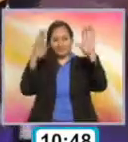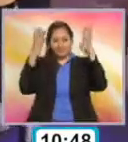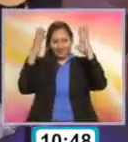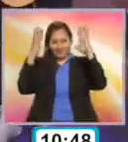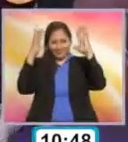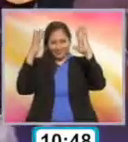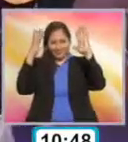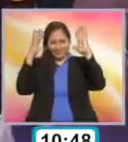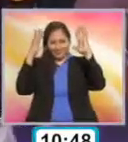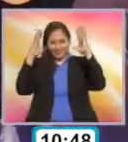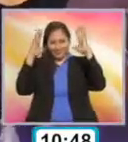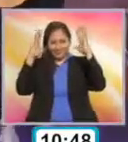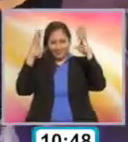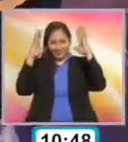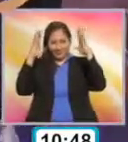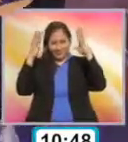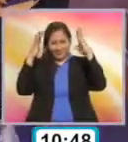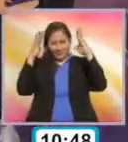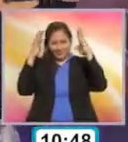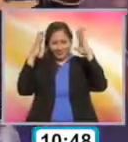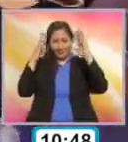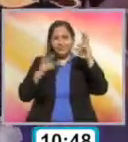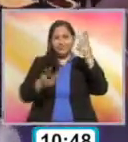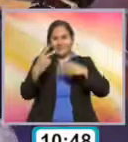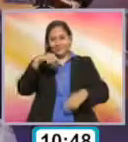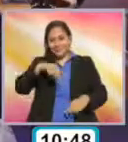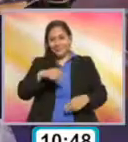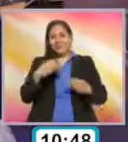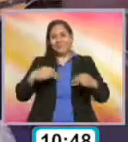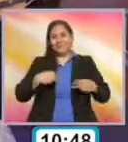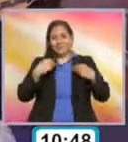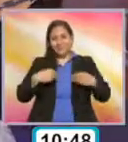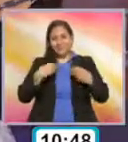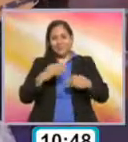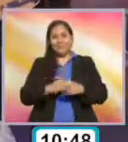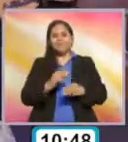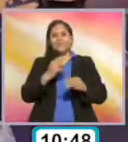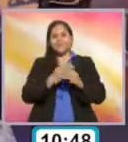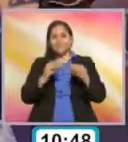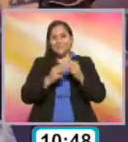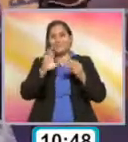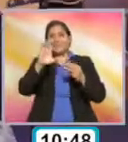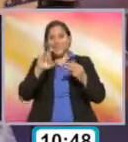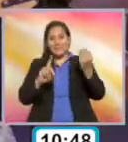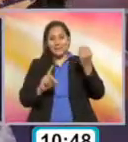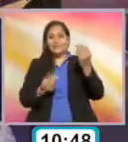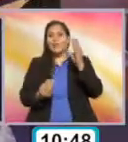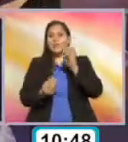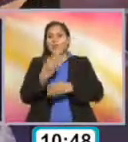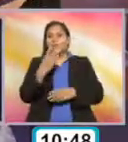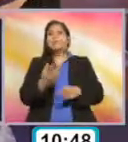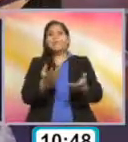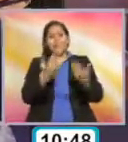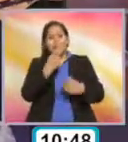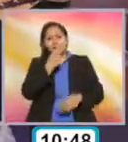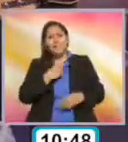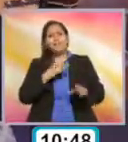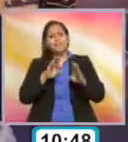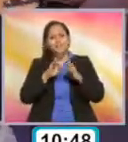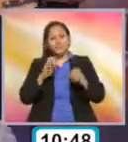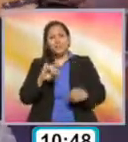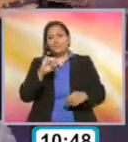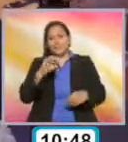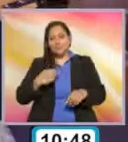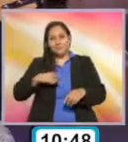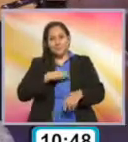aplauso para Lyle, que está con nosotros, muchachos. Material discográfico, lo más nuevo. Sí. Cuéntenos cómo están. Sí, pues